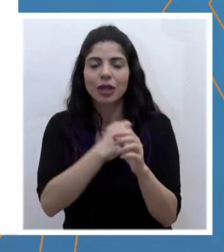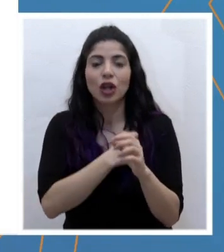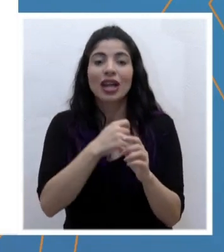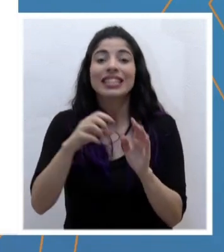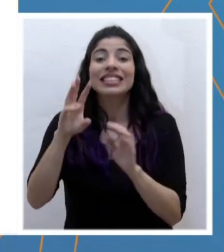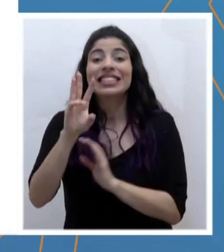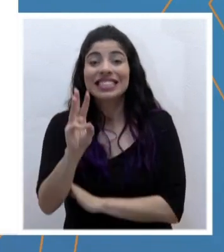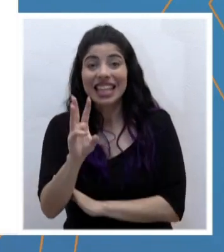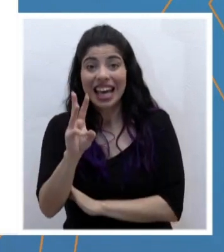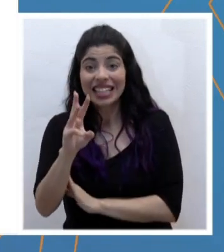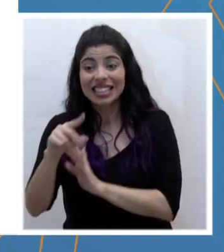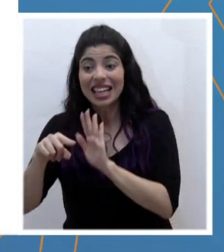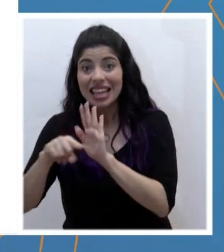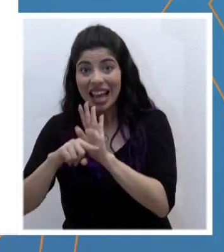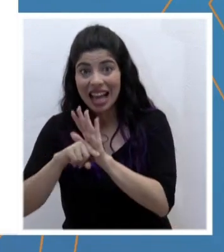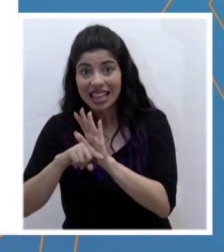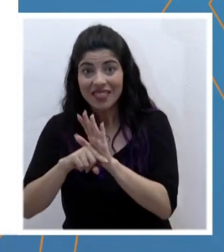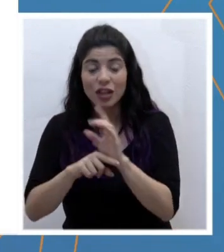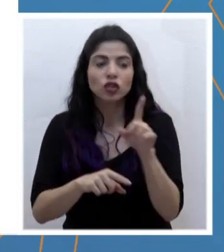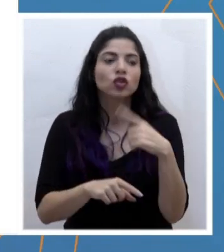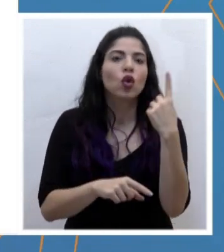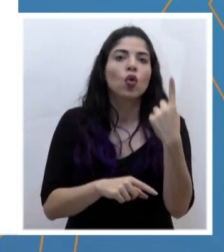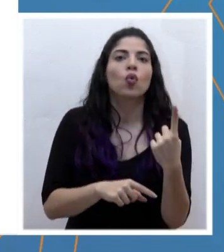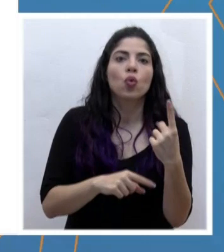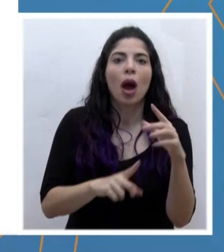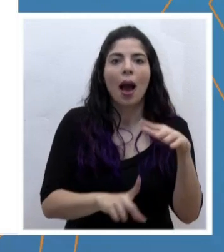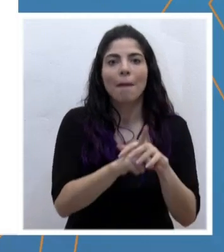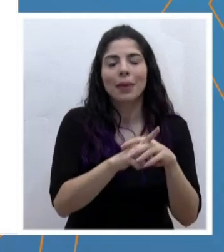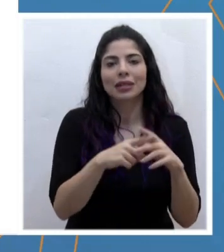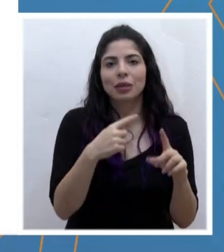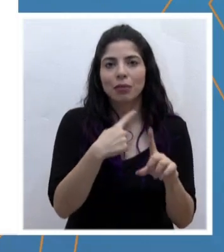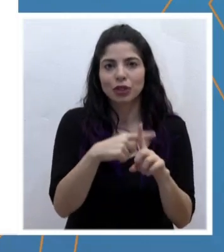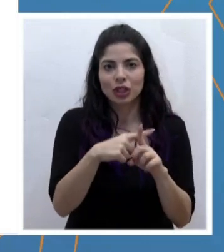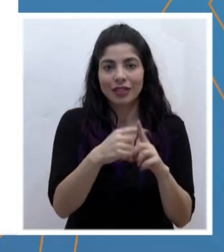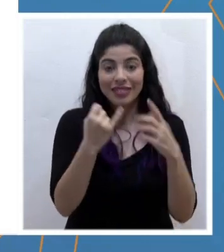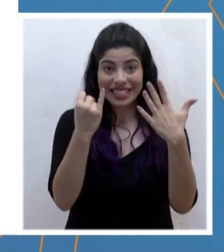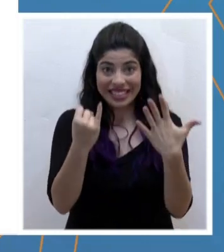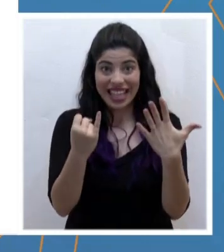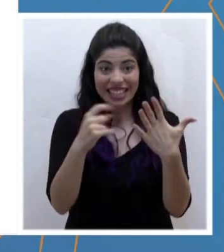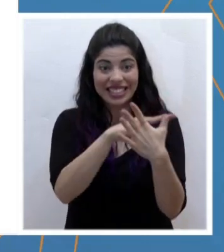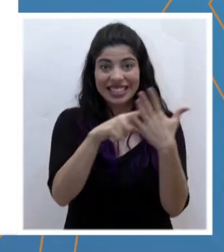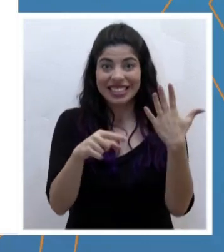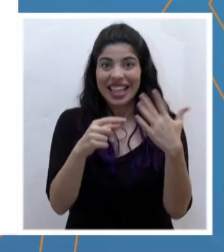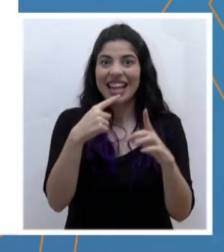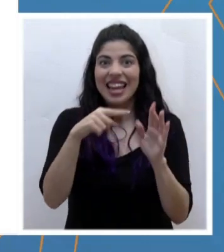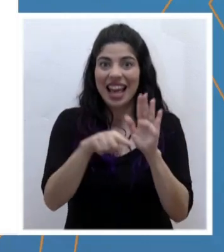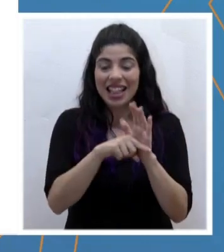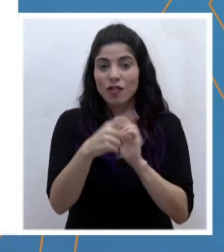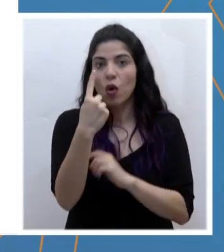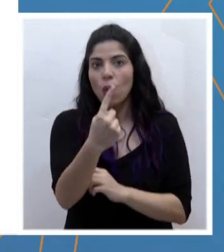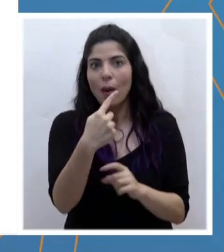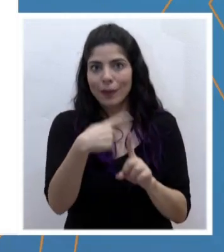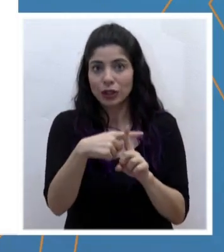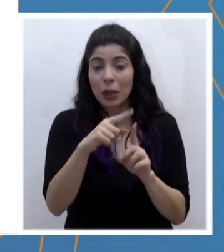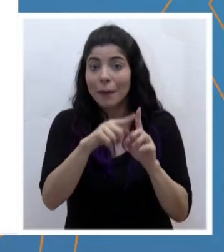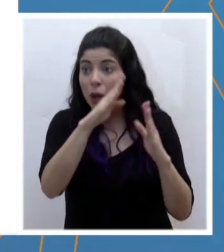cada 6 muestras que hacíamos, solamente daba una positiva. Pero si ustedes ven la imagen del 27 de